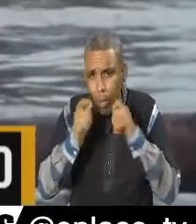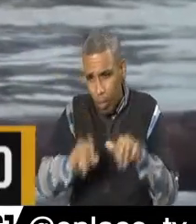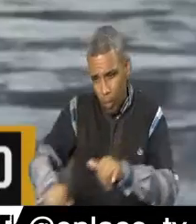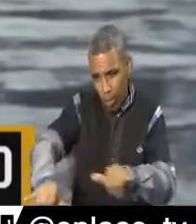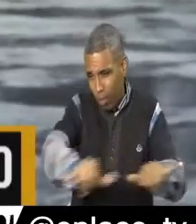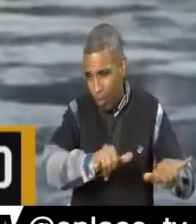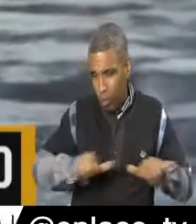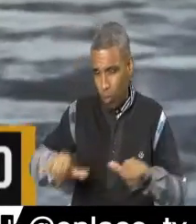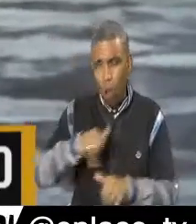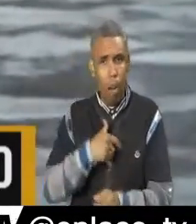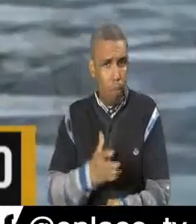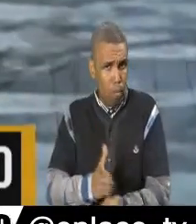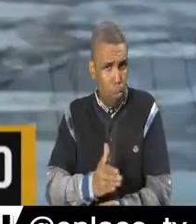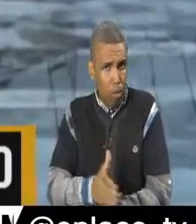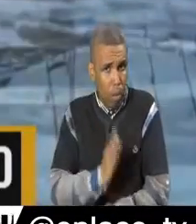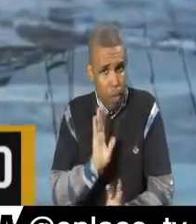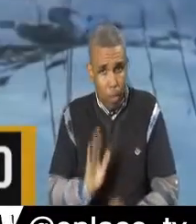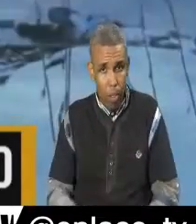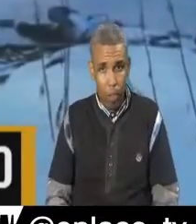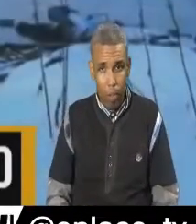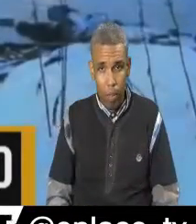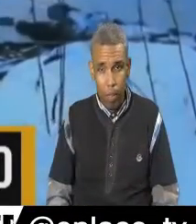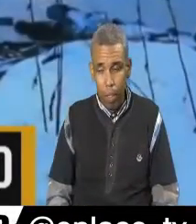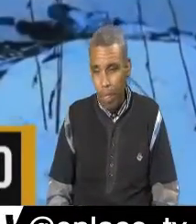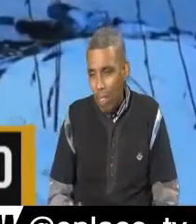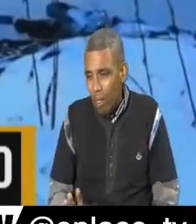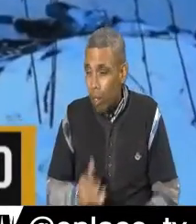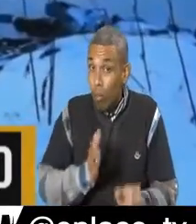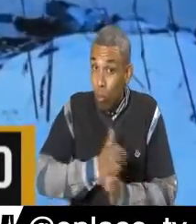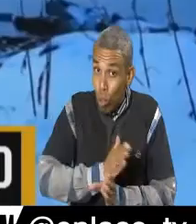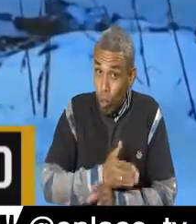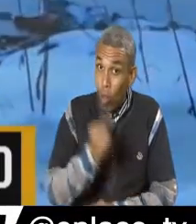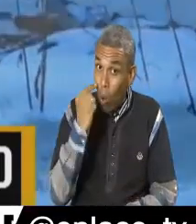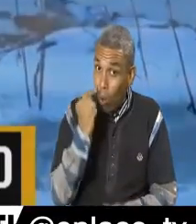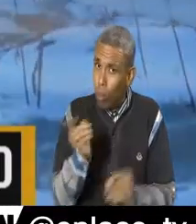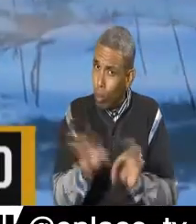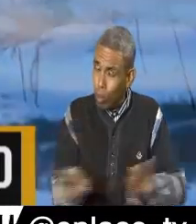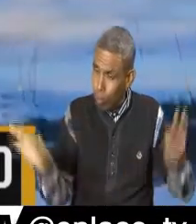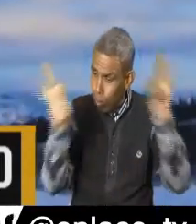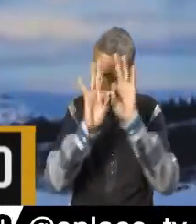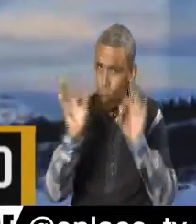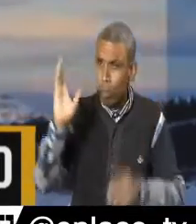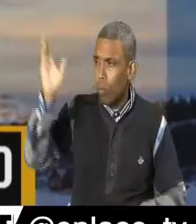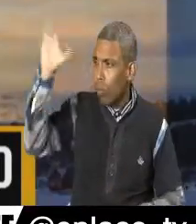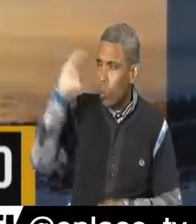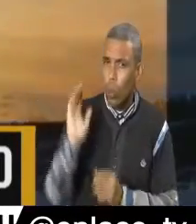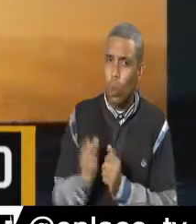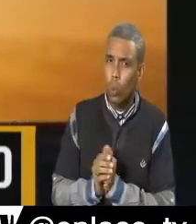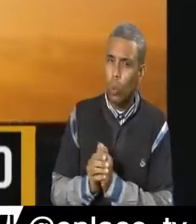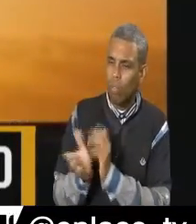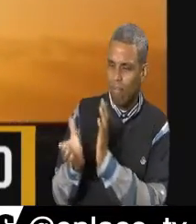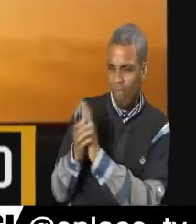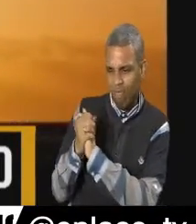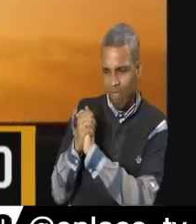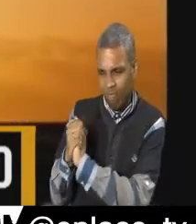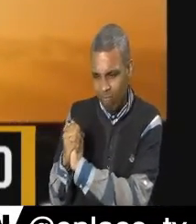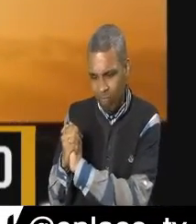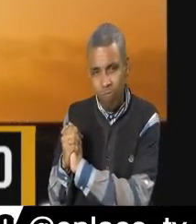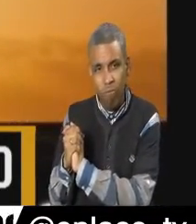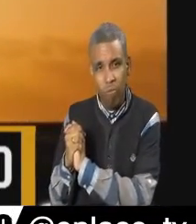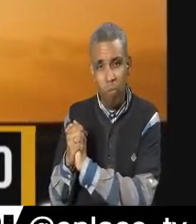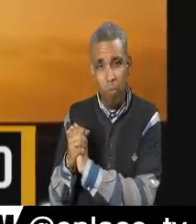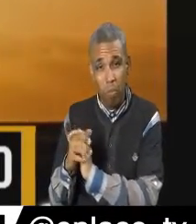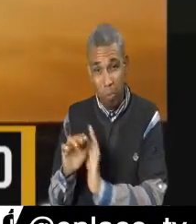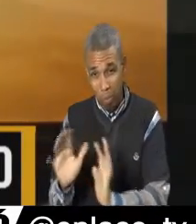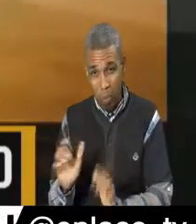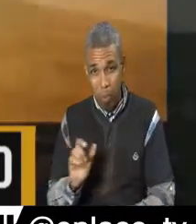en esta vida, pero es una invitación a entablar una relación con Dios, a ir más allá de una religión, de